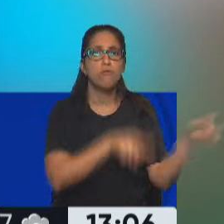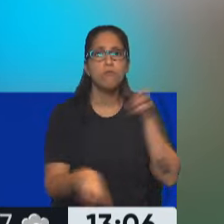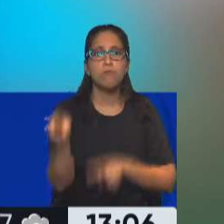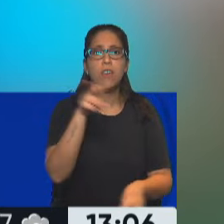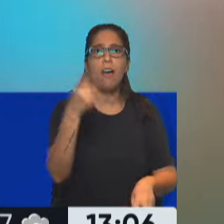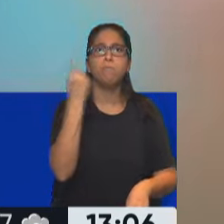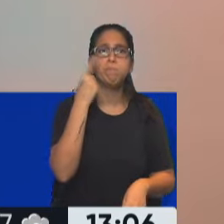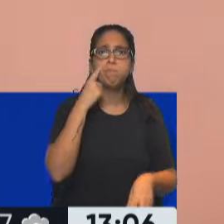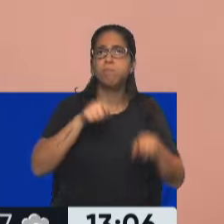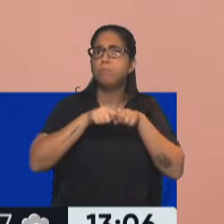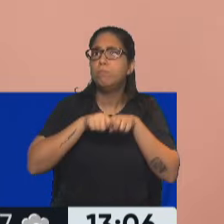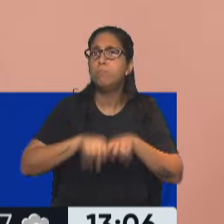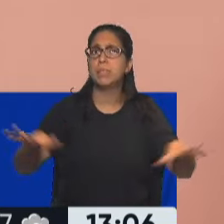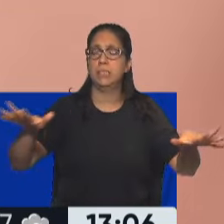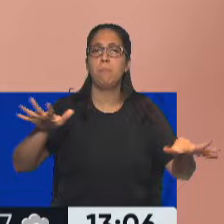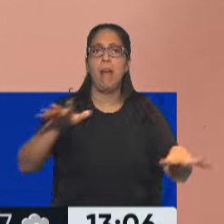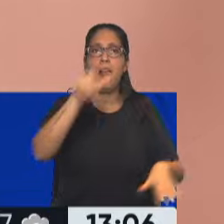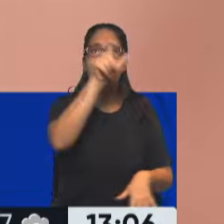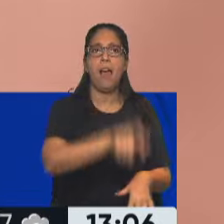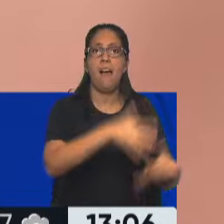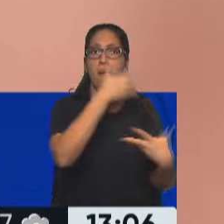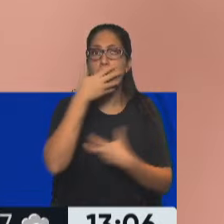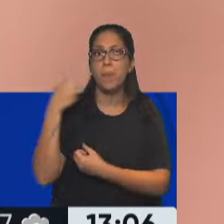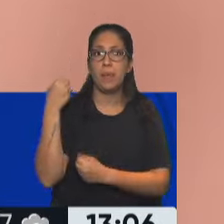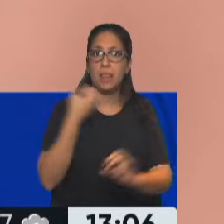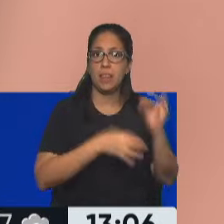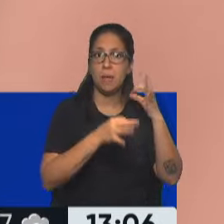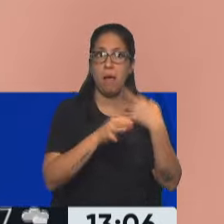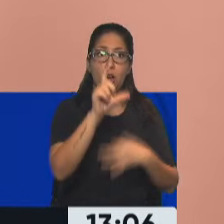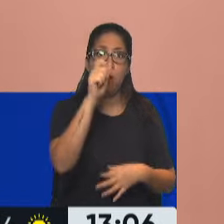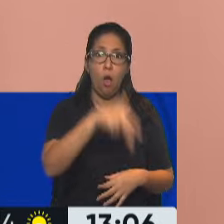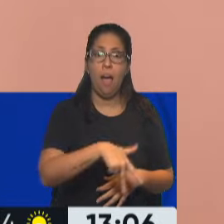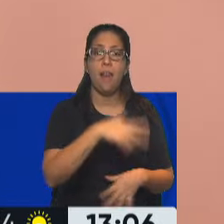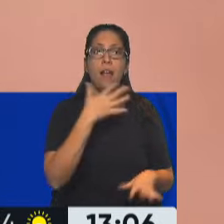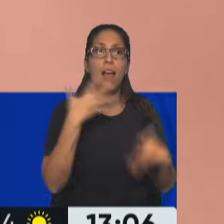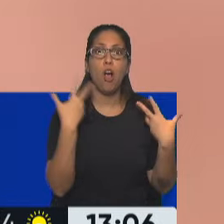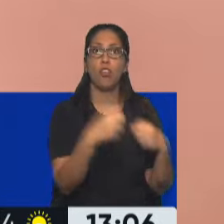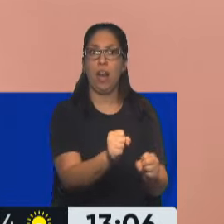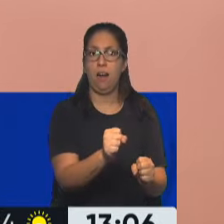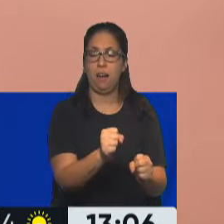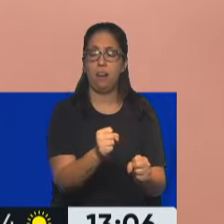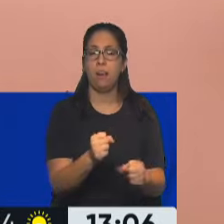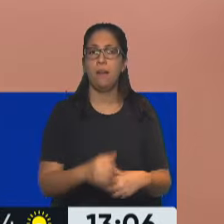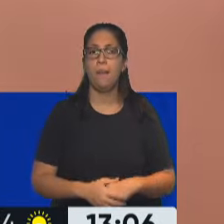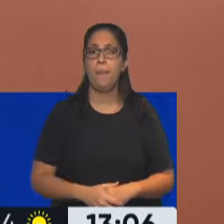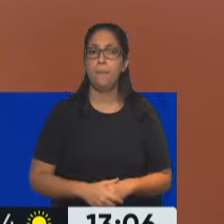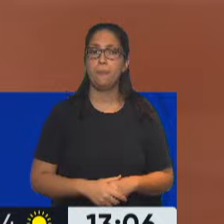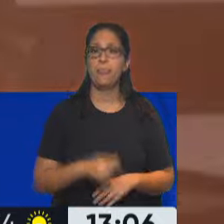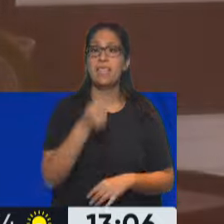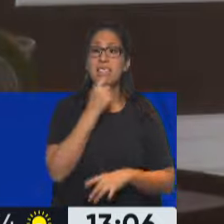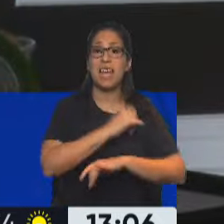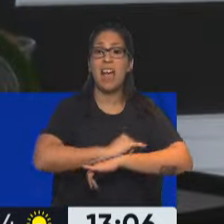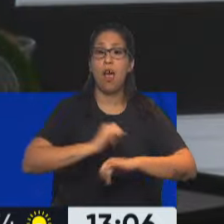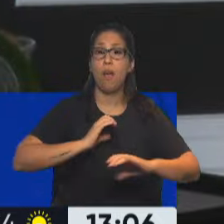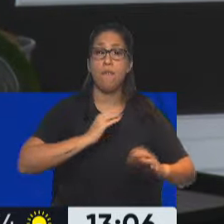conocimiento y la aparición de de una víctima de trata como loan una vez que tenga acceso a la a la investigación eh voy a